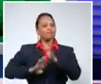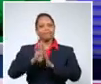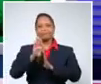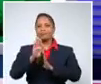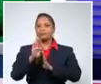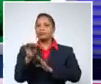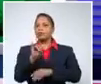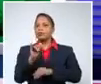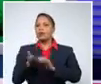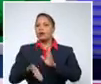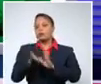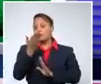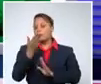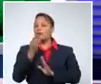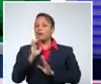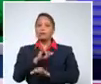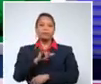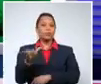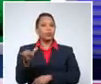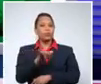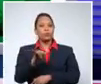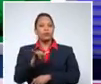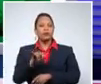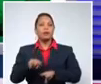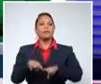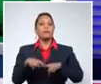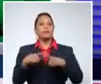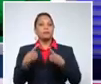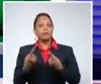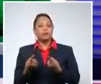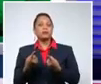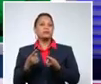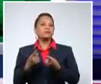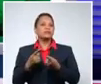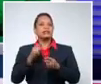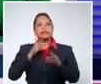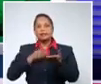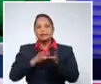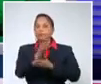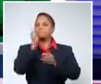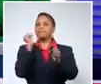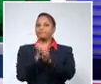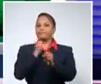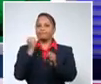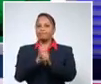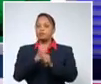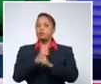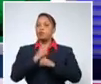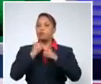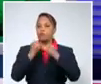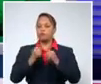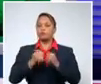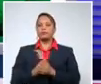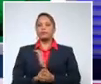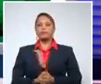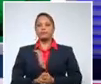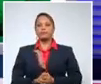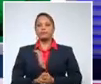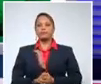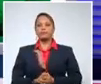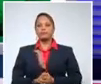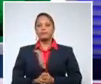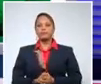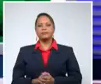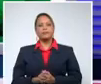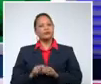nuestros propósitos. Por lo tanto, es un aspecto en el cual se trabaja intensamente, incluyendo toda la